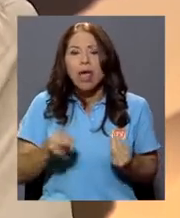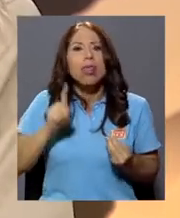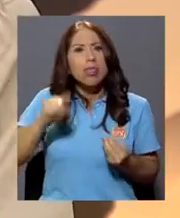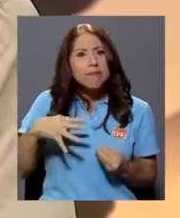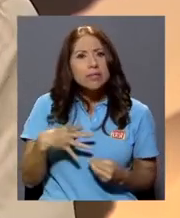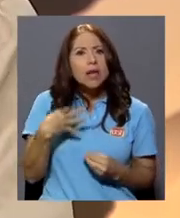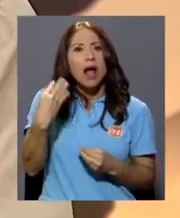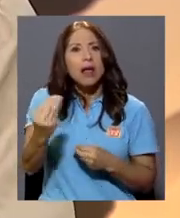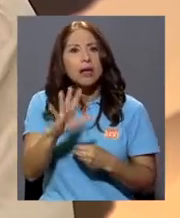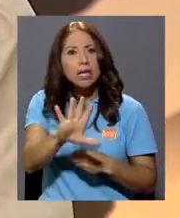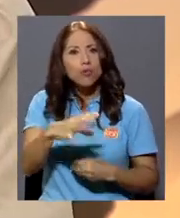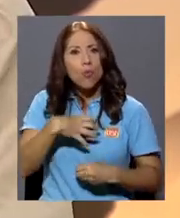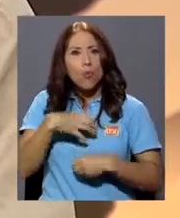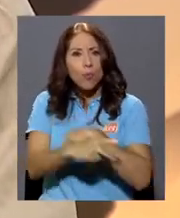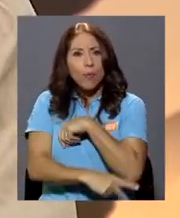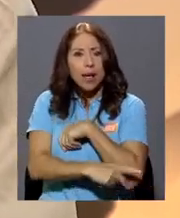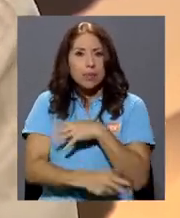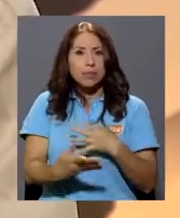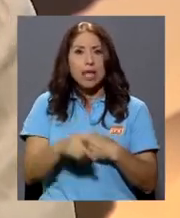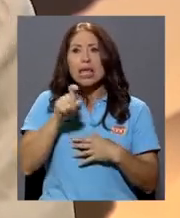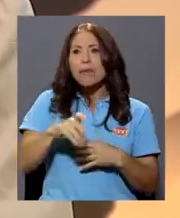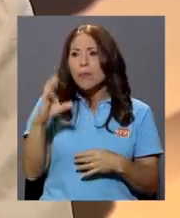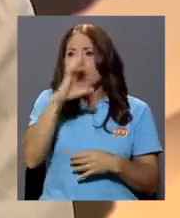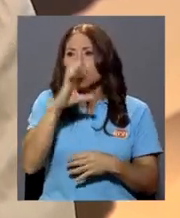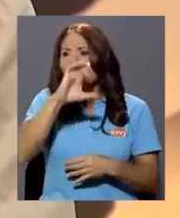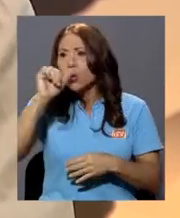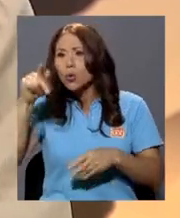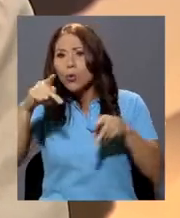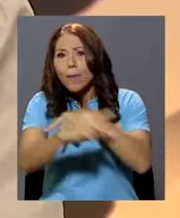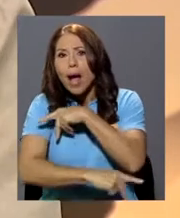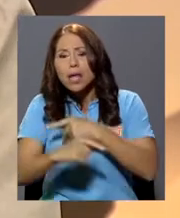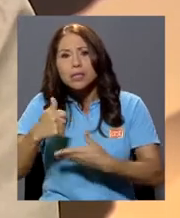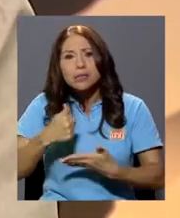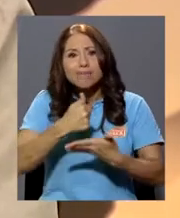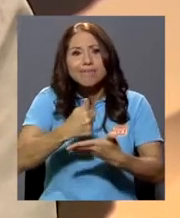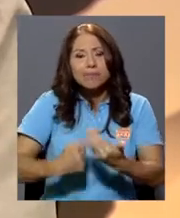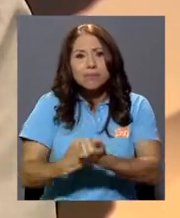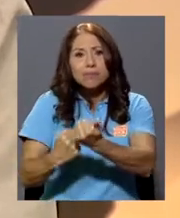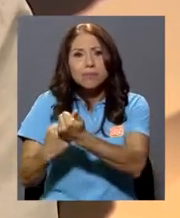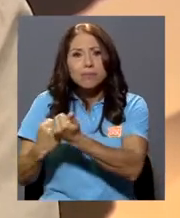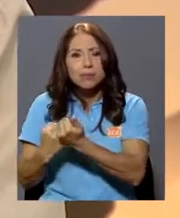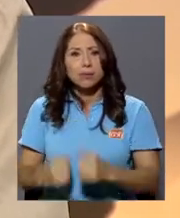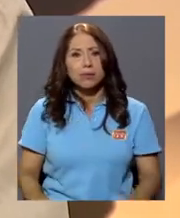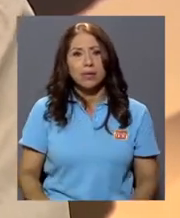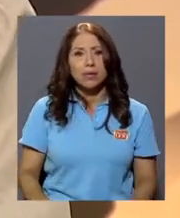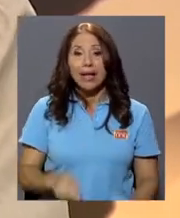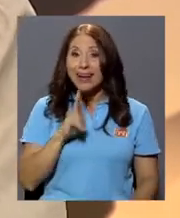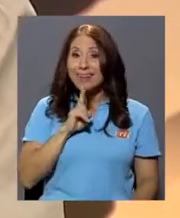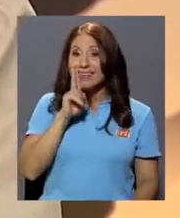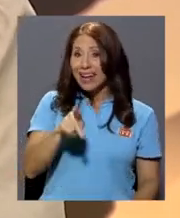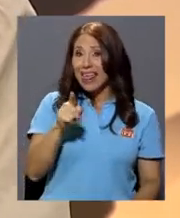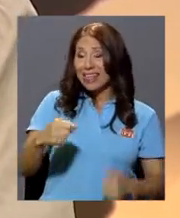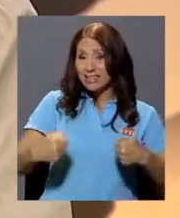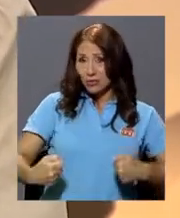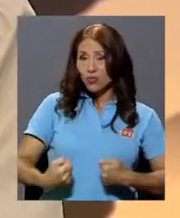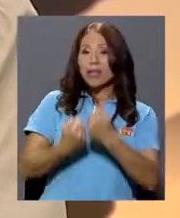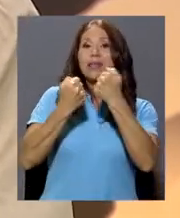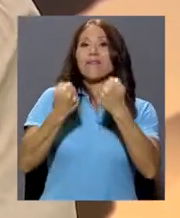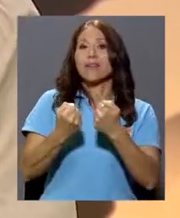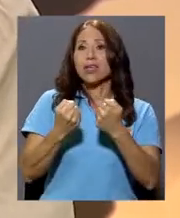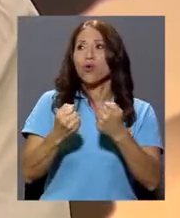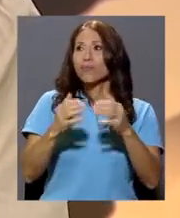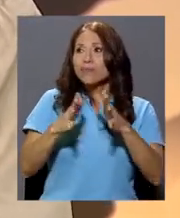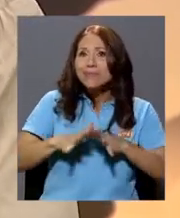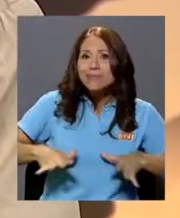buscar asistencia en otros países. En realidad, este es uno de los grandes desafíos que tenemos como colectividad